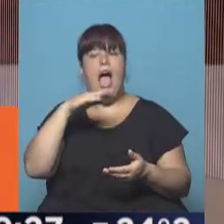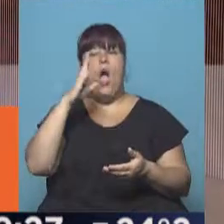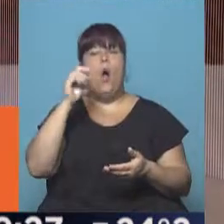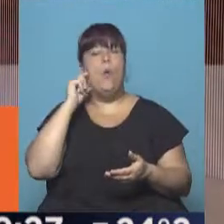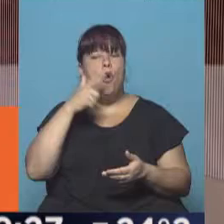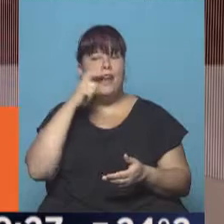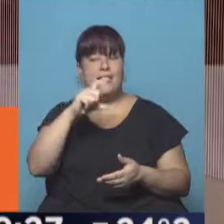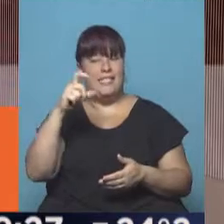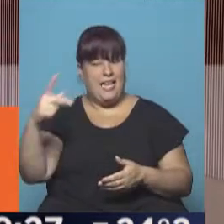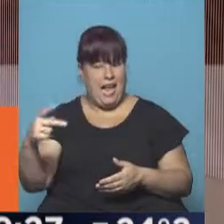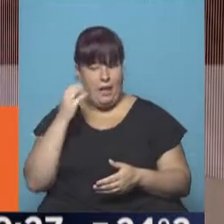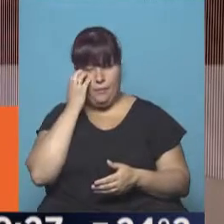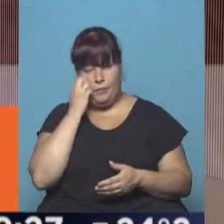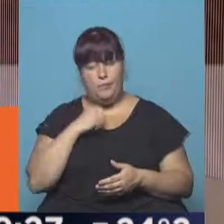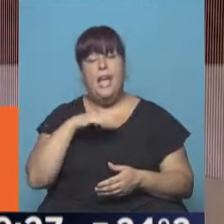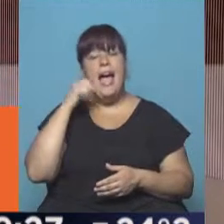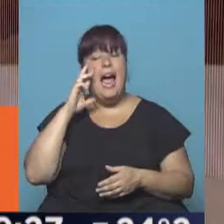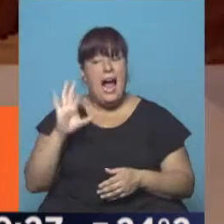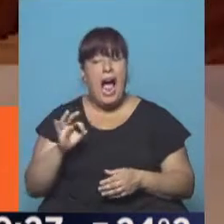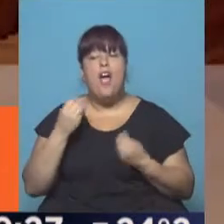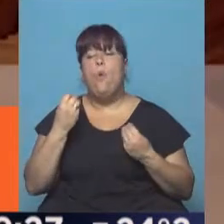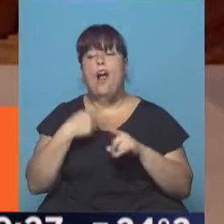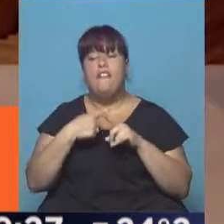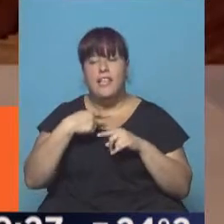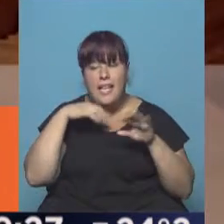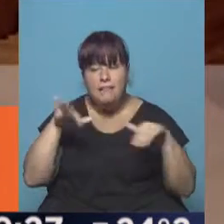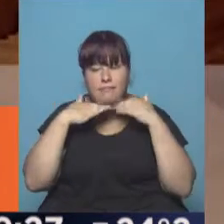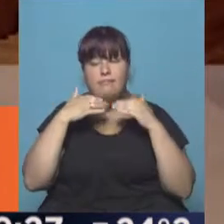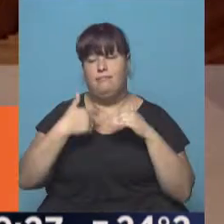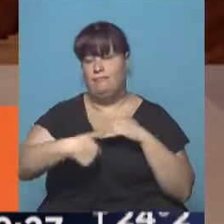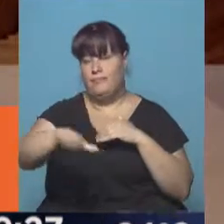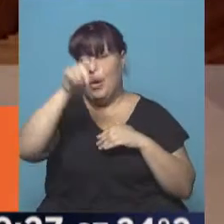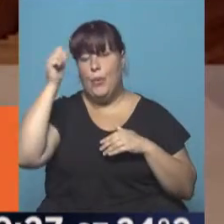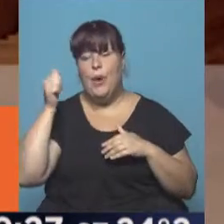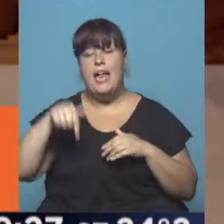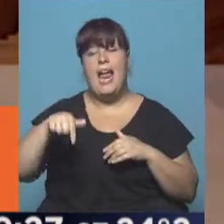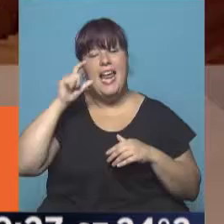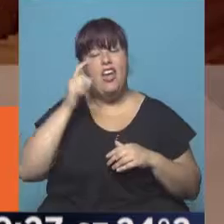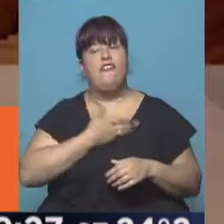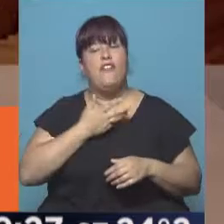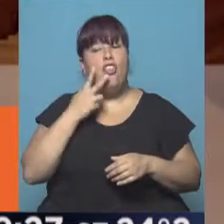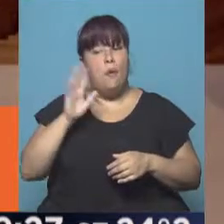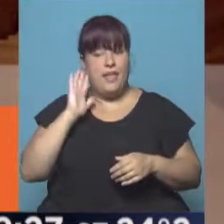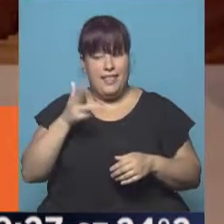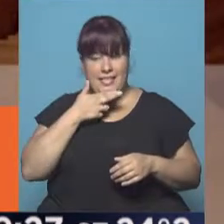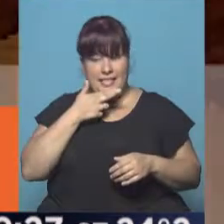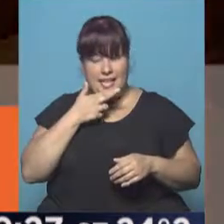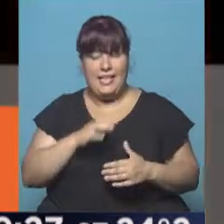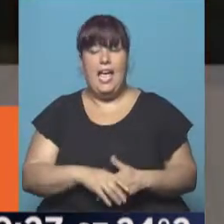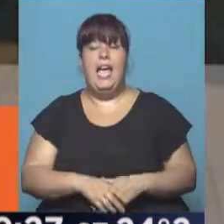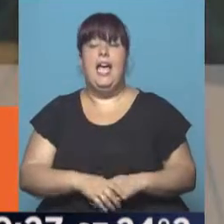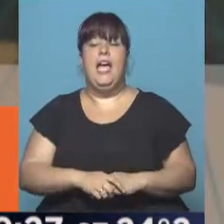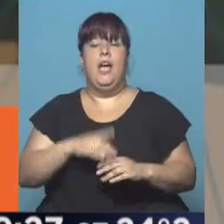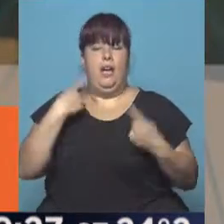Borges en el CCK. Jairo, ¿en qué festivales vamos a poder verte durante este verano, durante este enero y febrero de 2017? Estoy